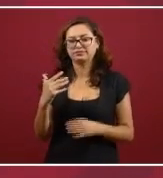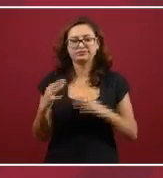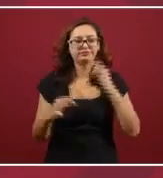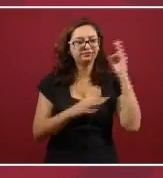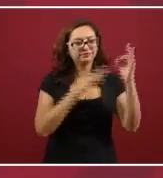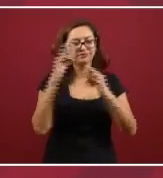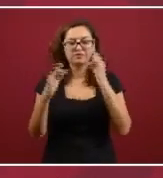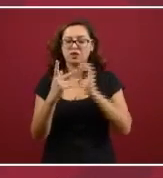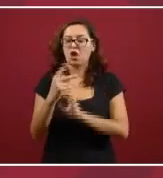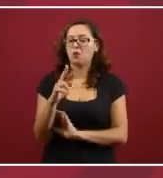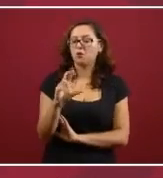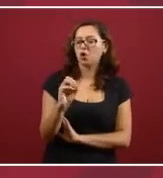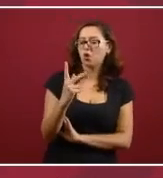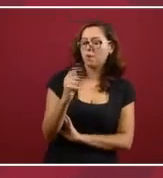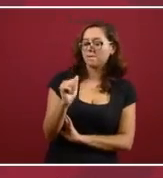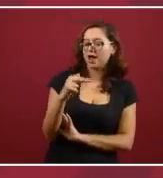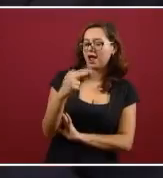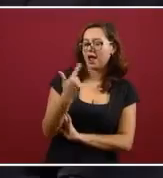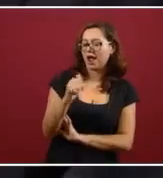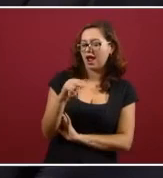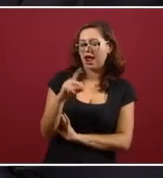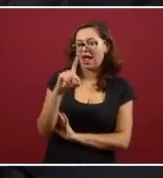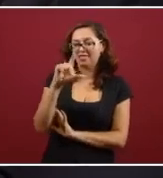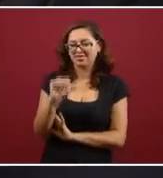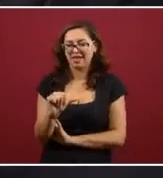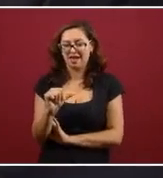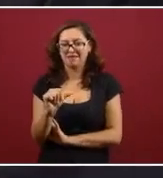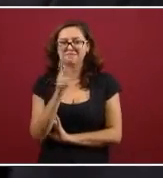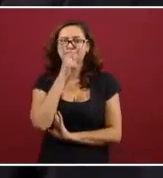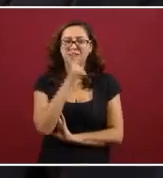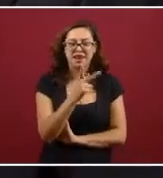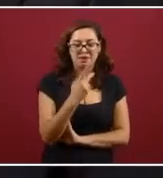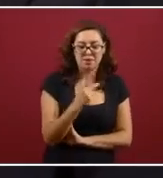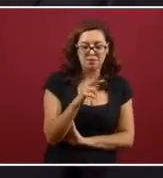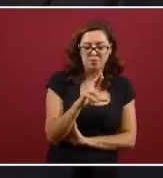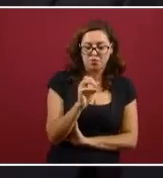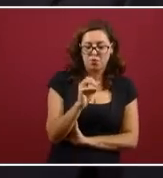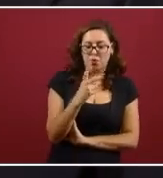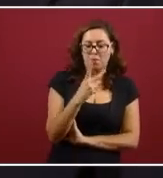publicidad propaganda. Son de los cambios que se han dado.